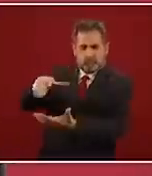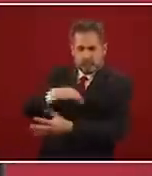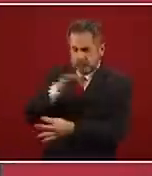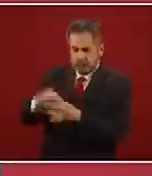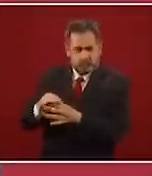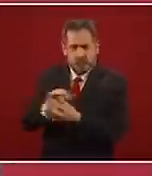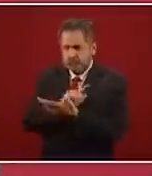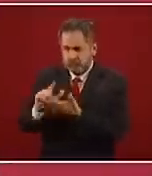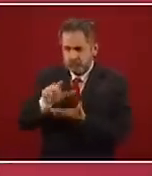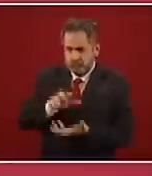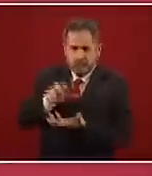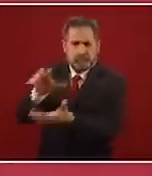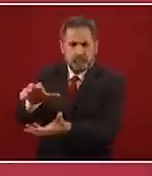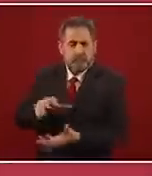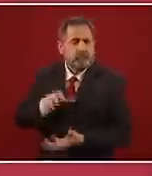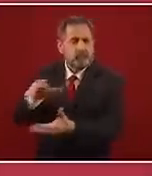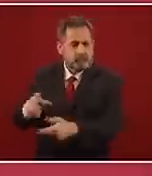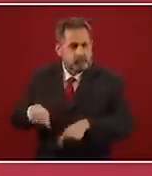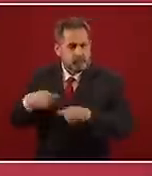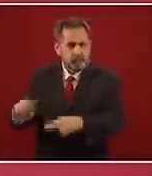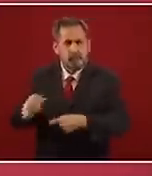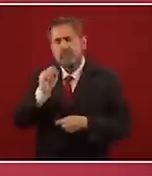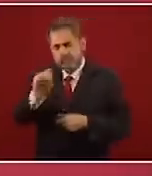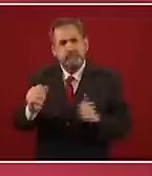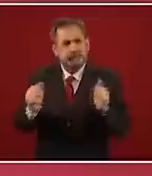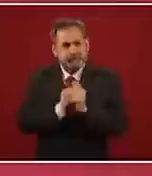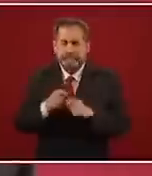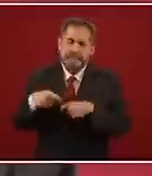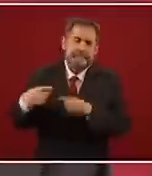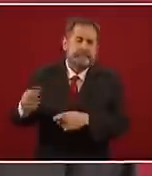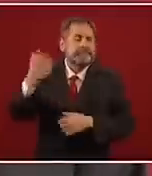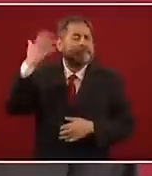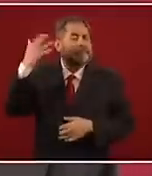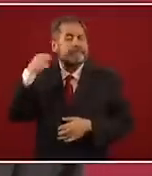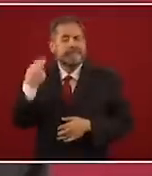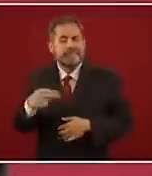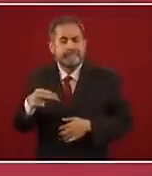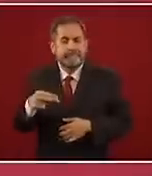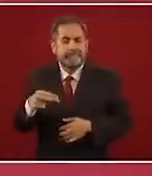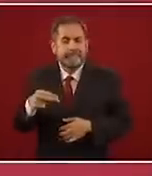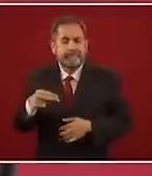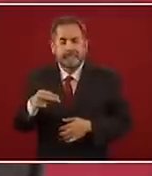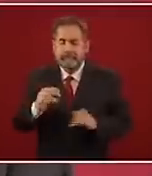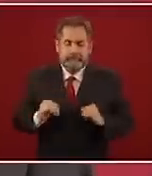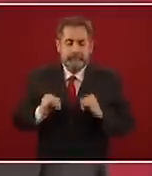que otorga el gobierno federal a través de lo que se llamaba, que ahora sería el Instituto de Salud para el